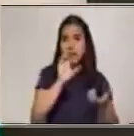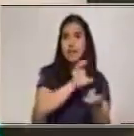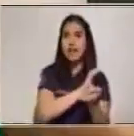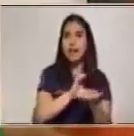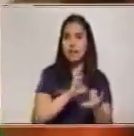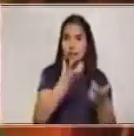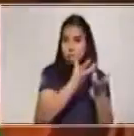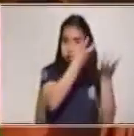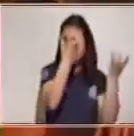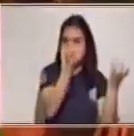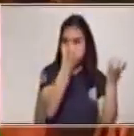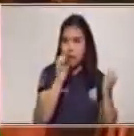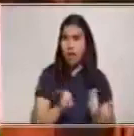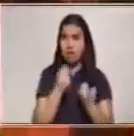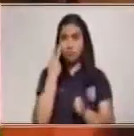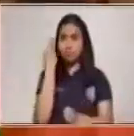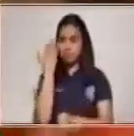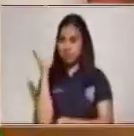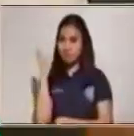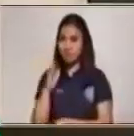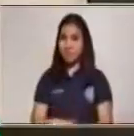los herbívoros